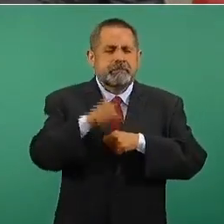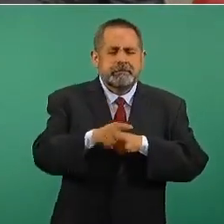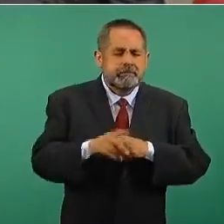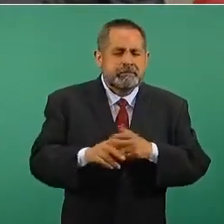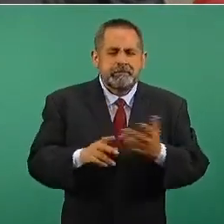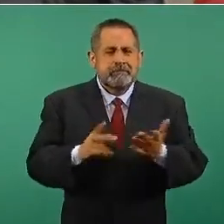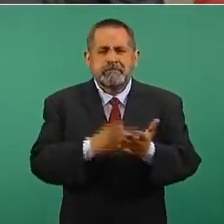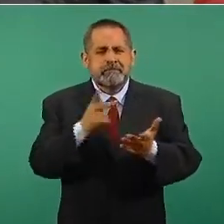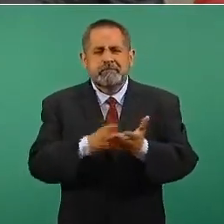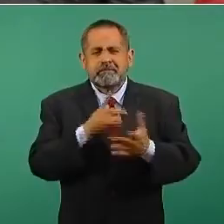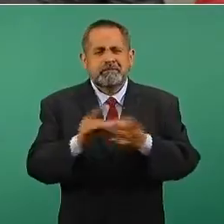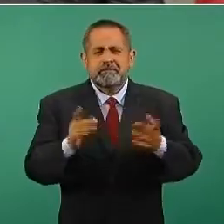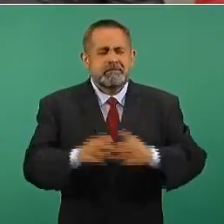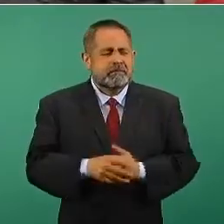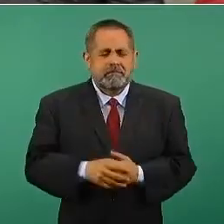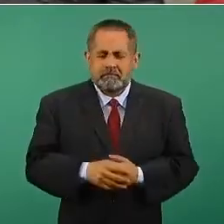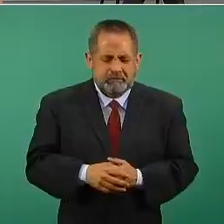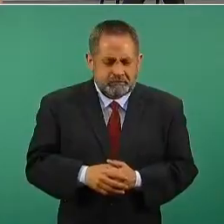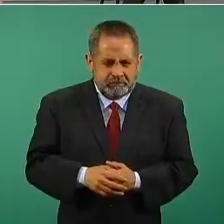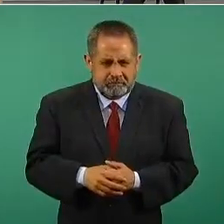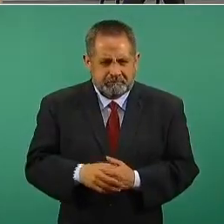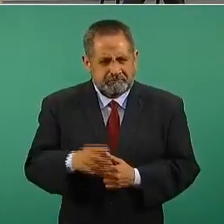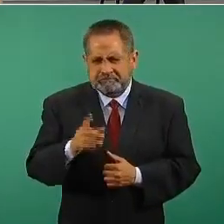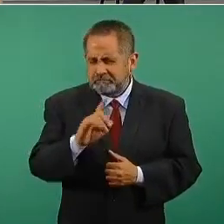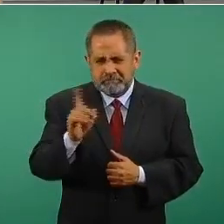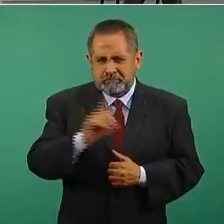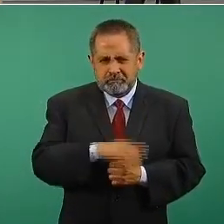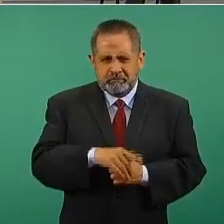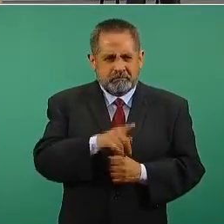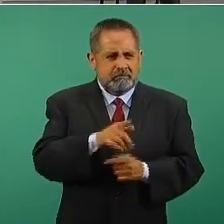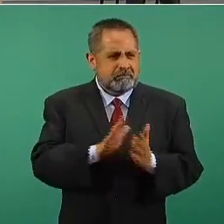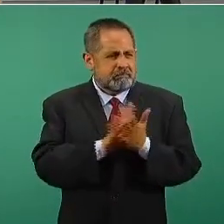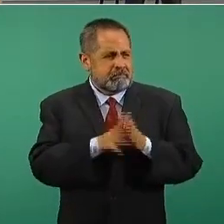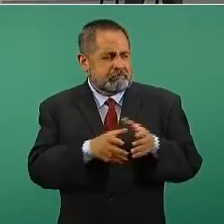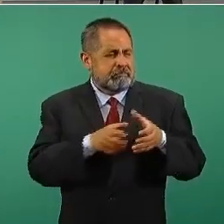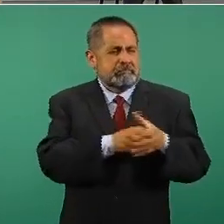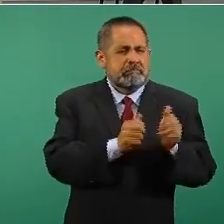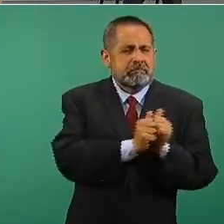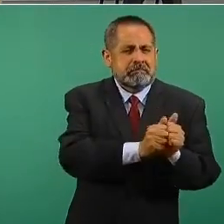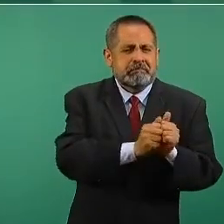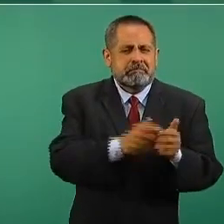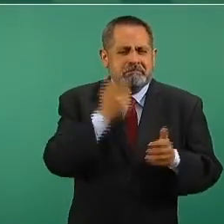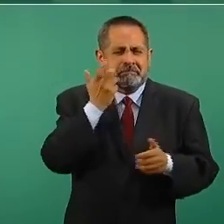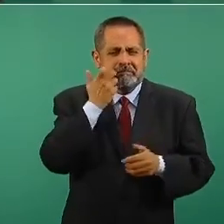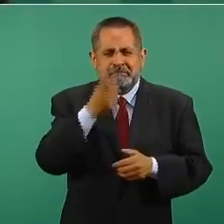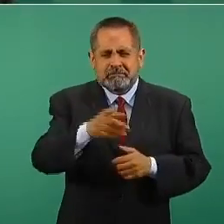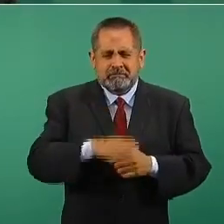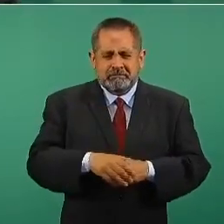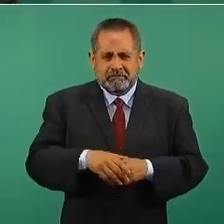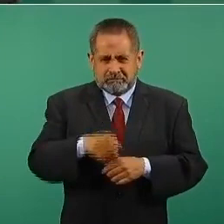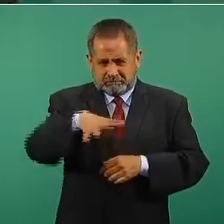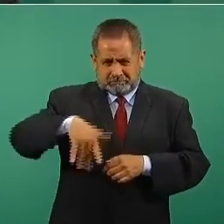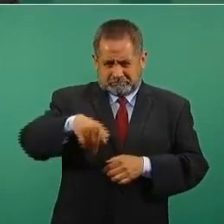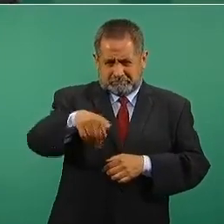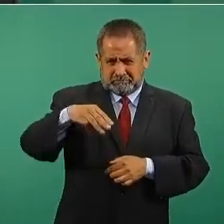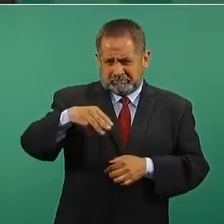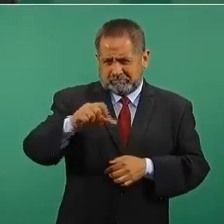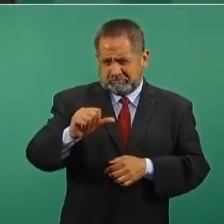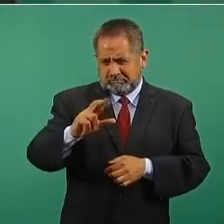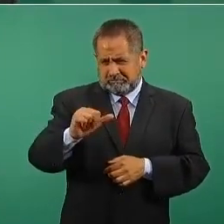se repiten. Pero igual ellos que antes. toman partido. Esta organización que tú